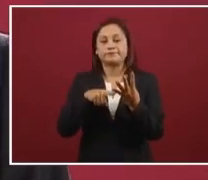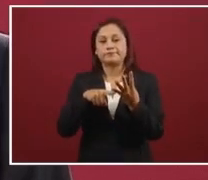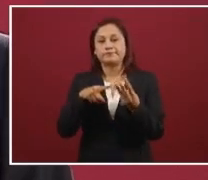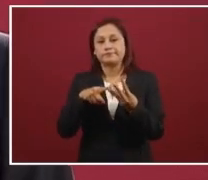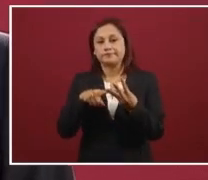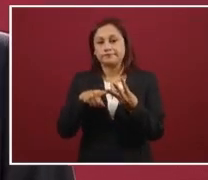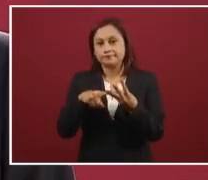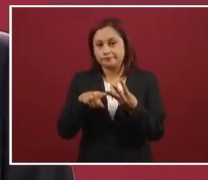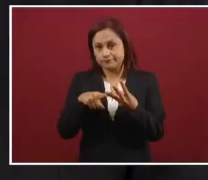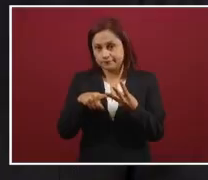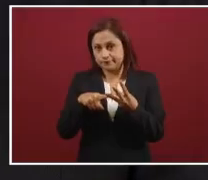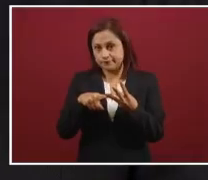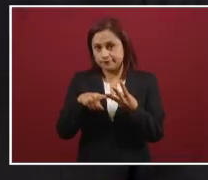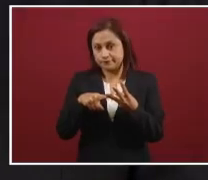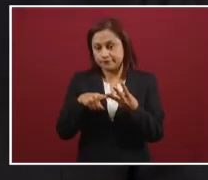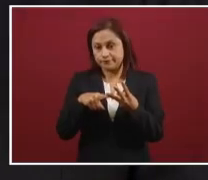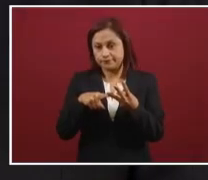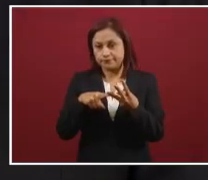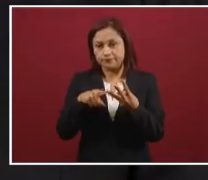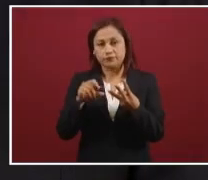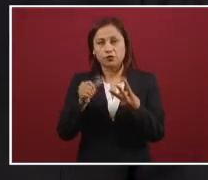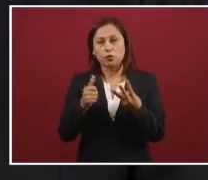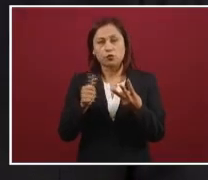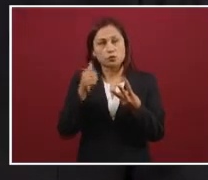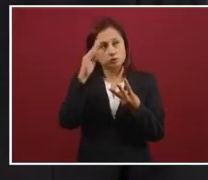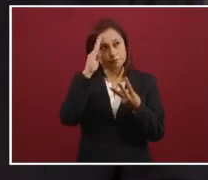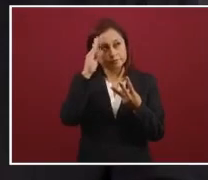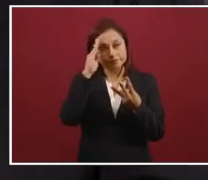económica, a ver cuál otro,